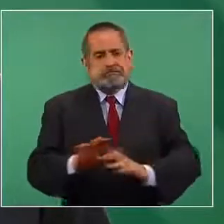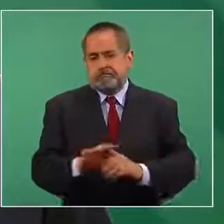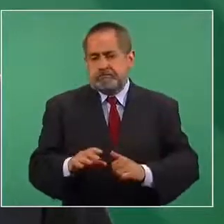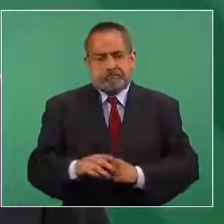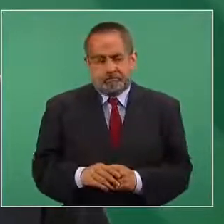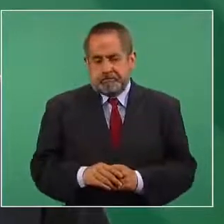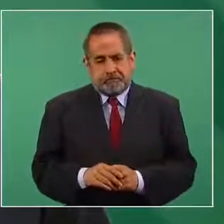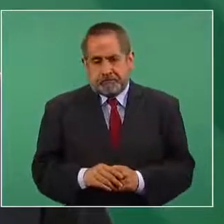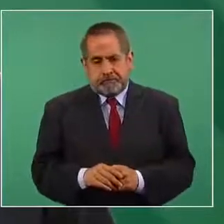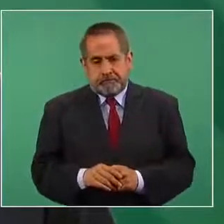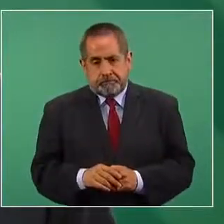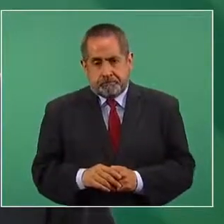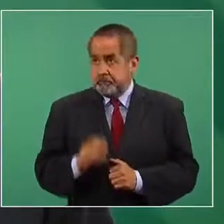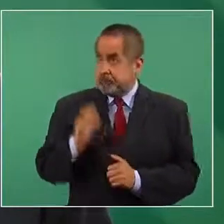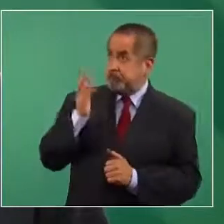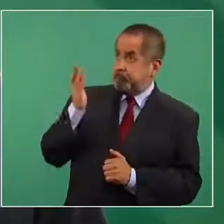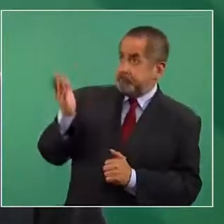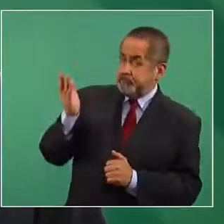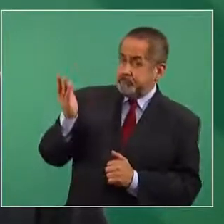Pedir